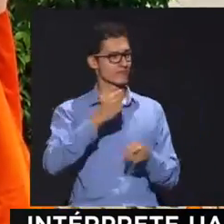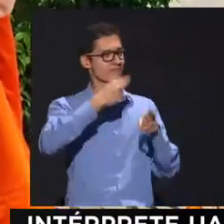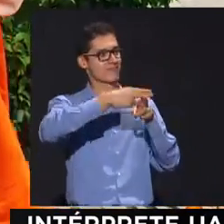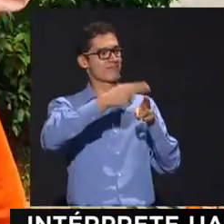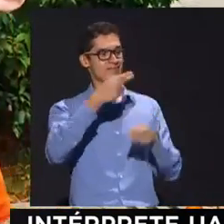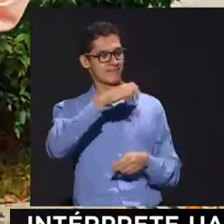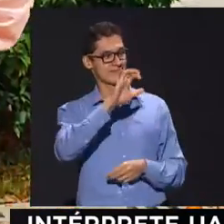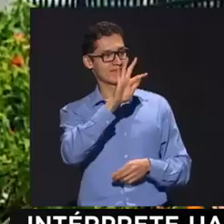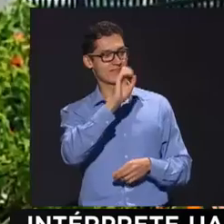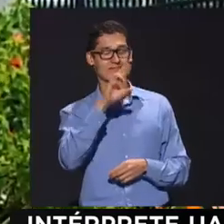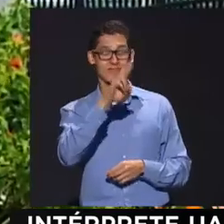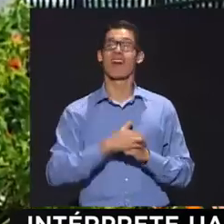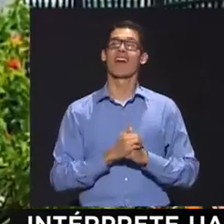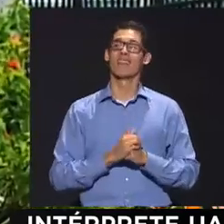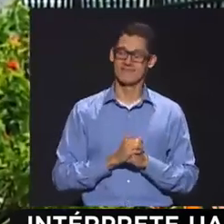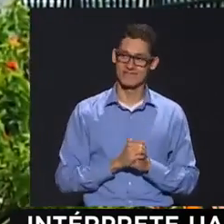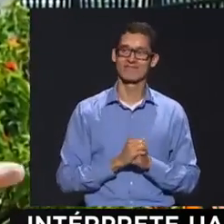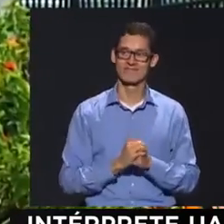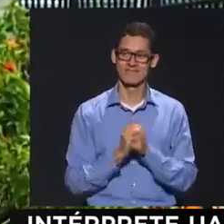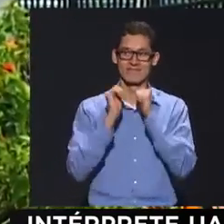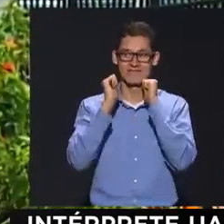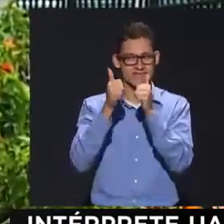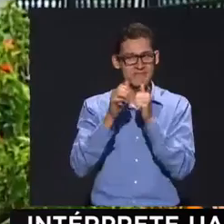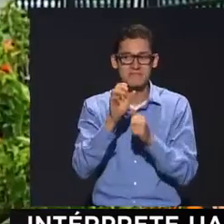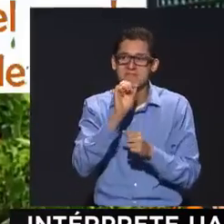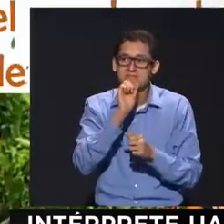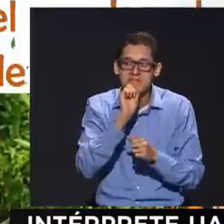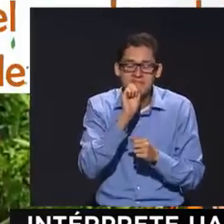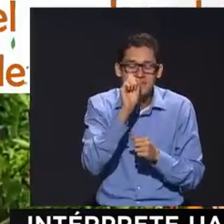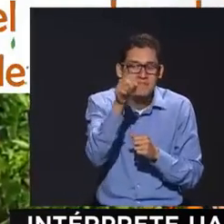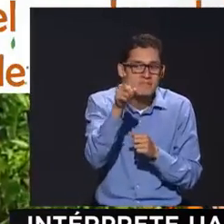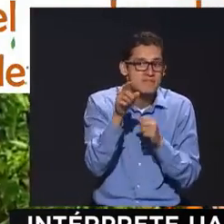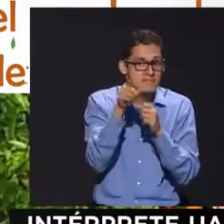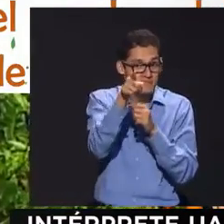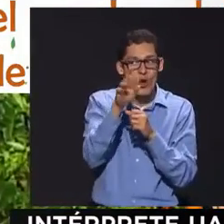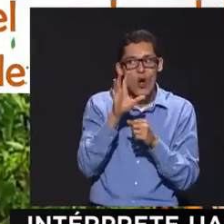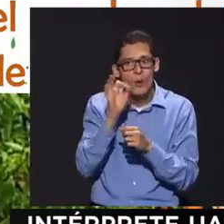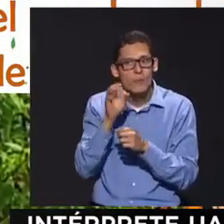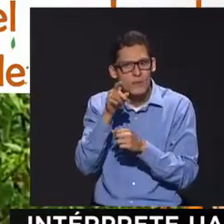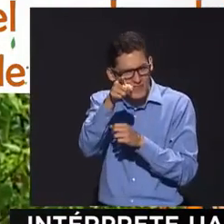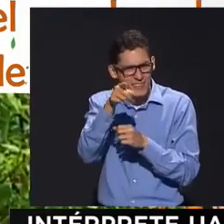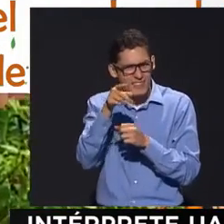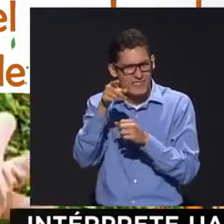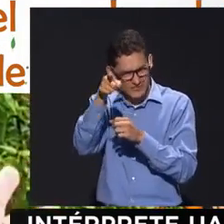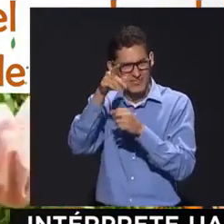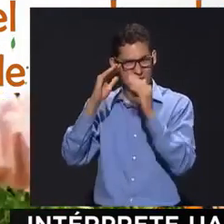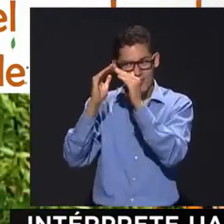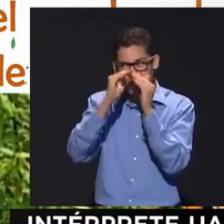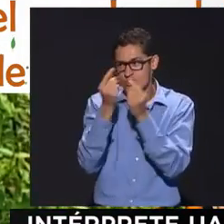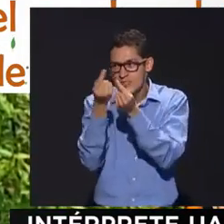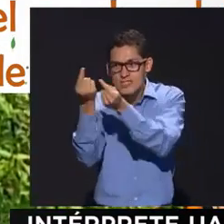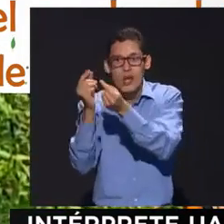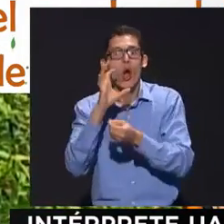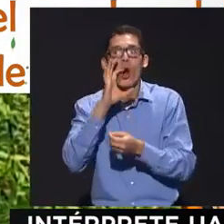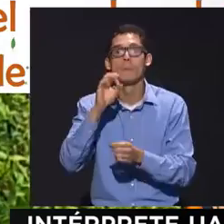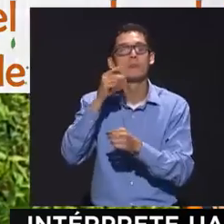jaramillo y lo retamos para que ustedes conozcan el nombre del reciclador de su bar recuerden